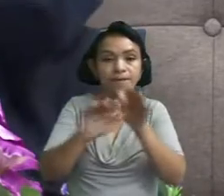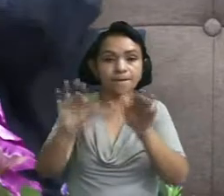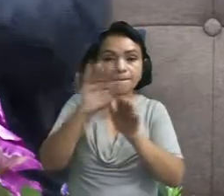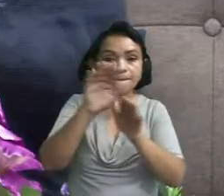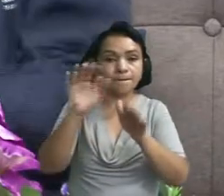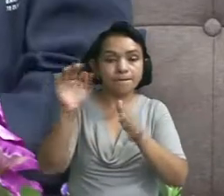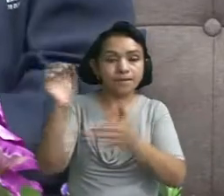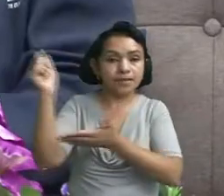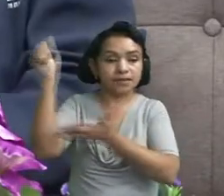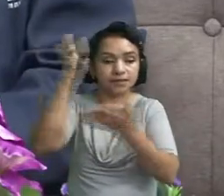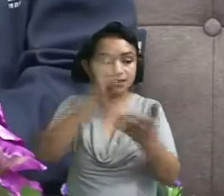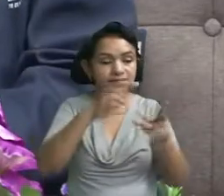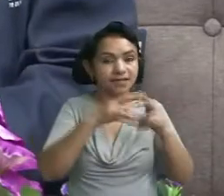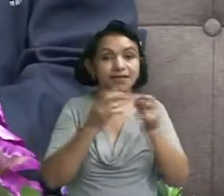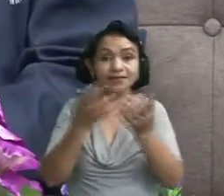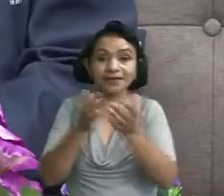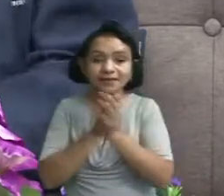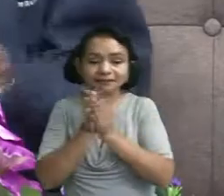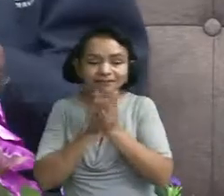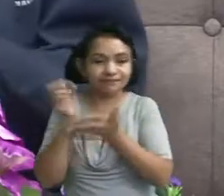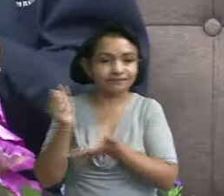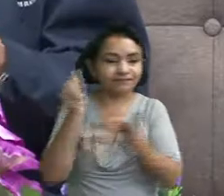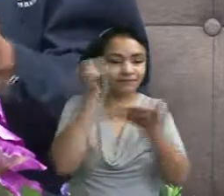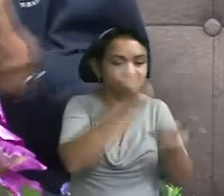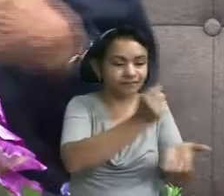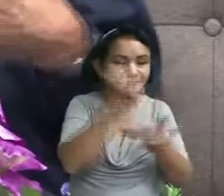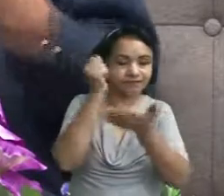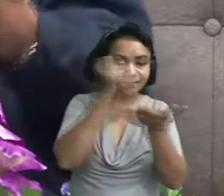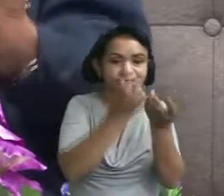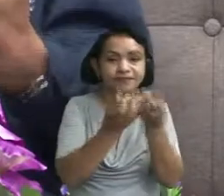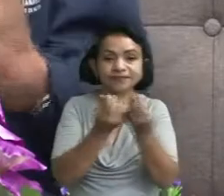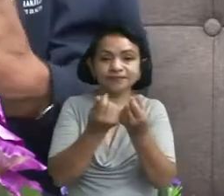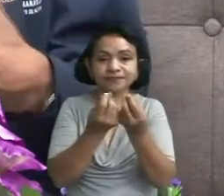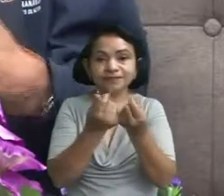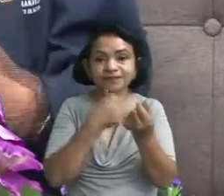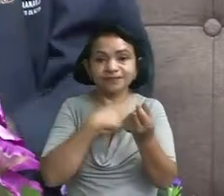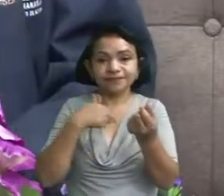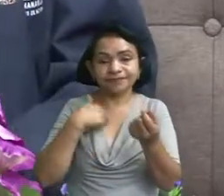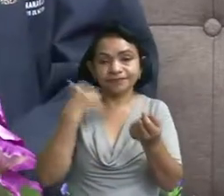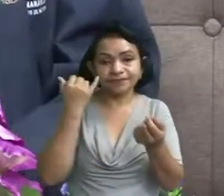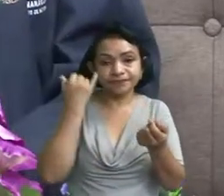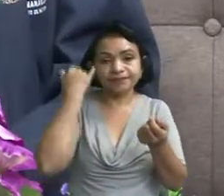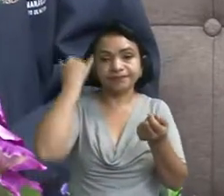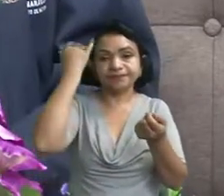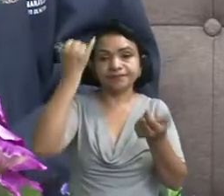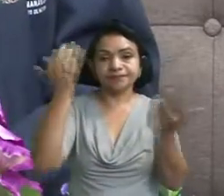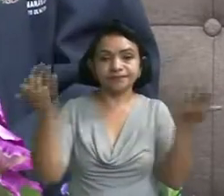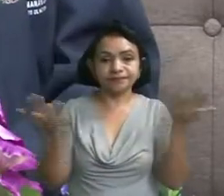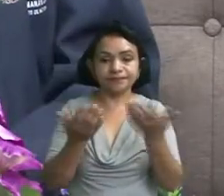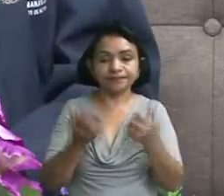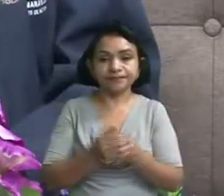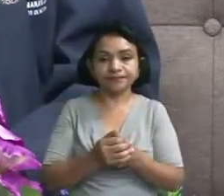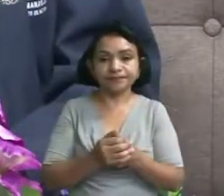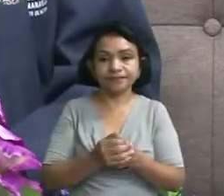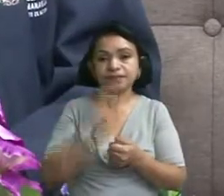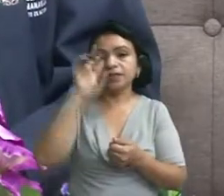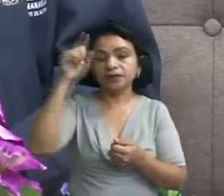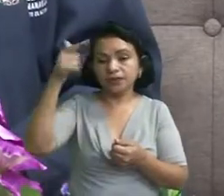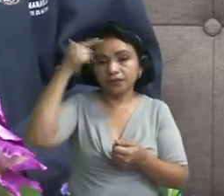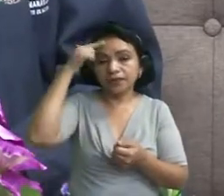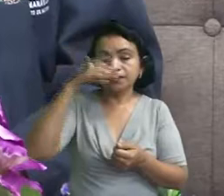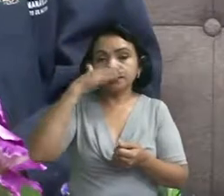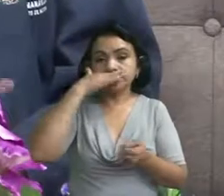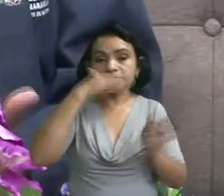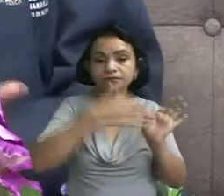atractivo de inversiones en el mundo, ¿verdad? Entonces, precisamente quien le ha dado prestigio a Nicaragua ha sido el gobierno